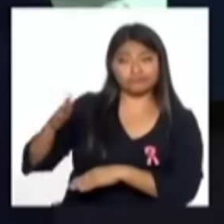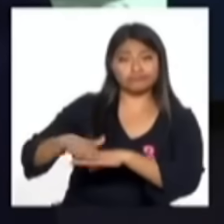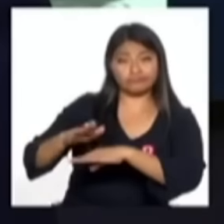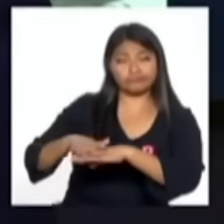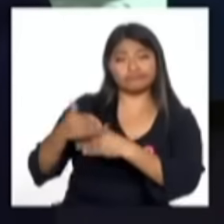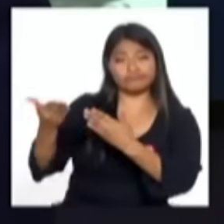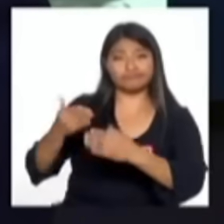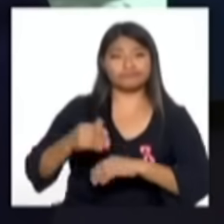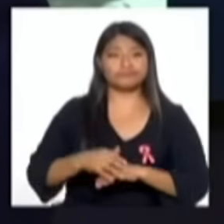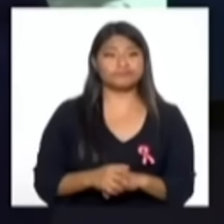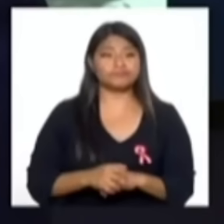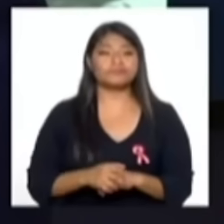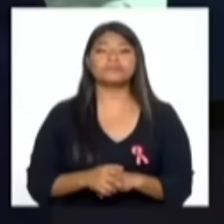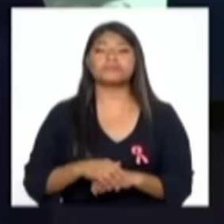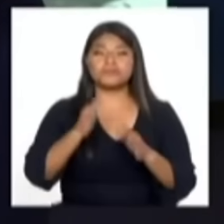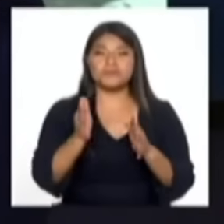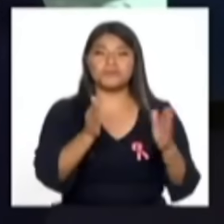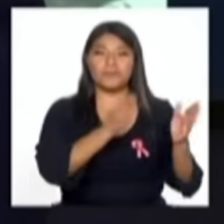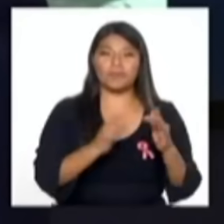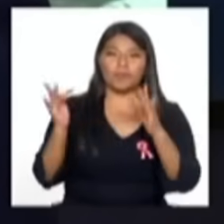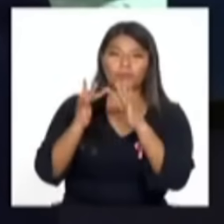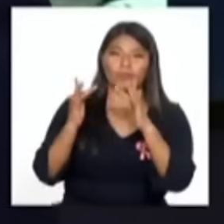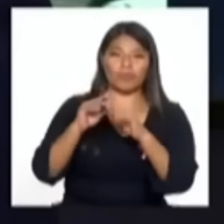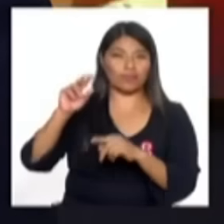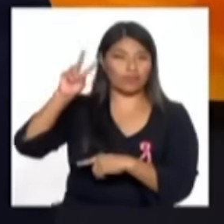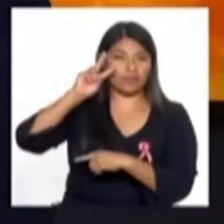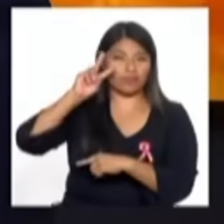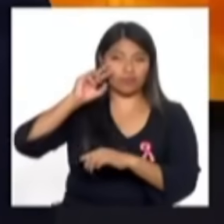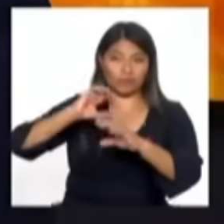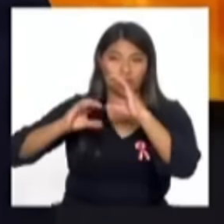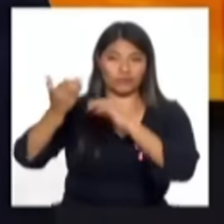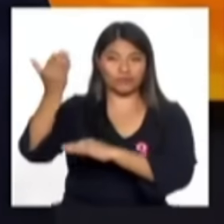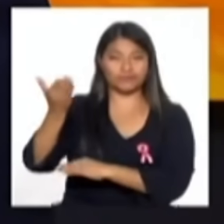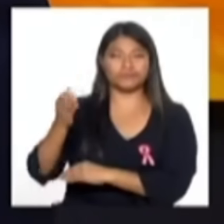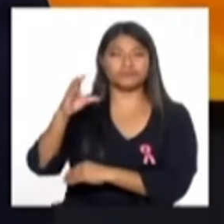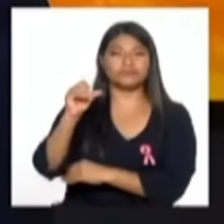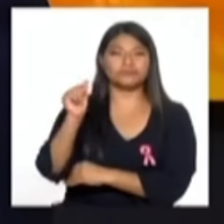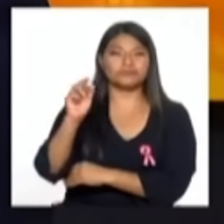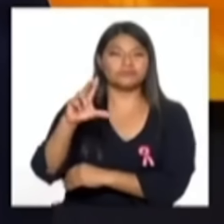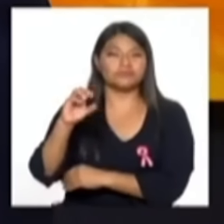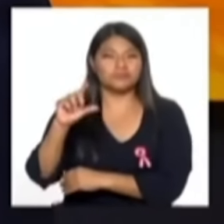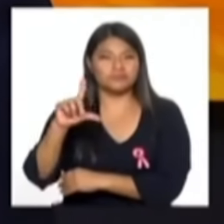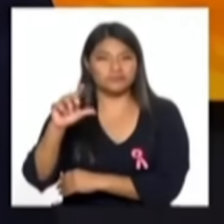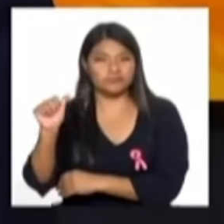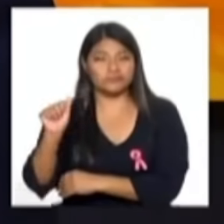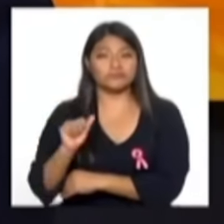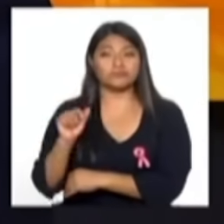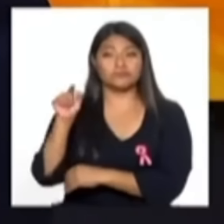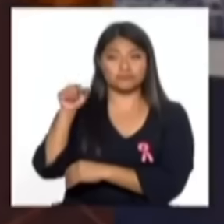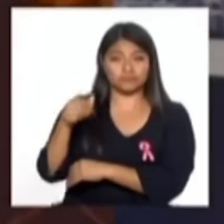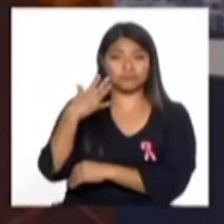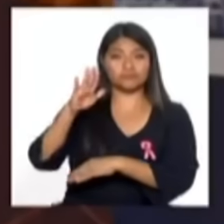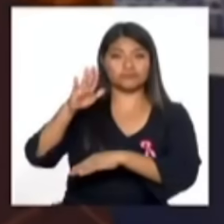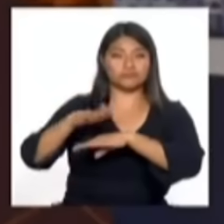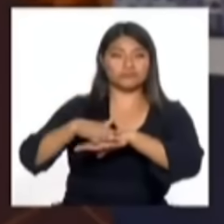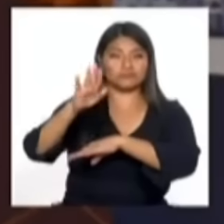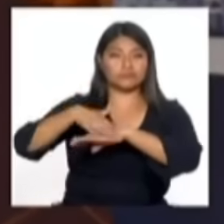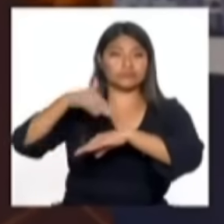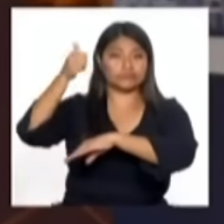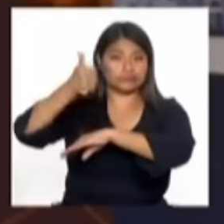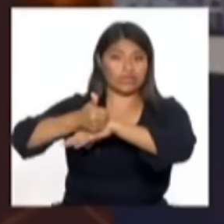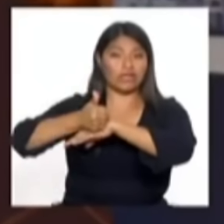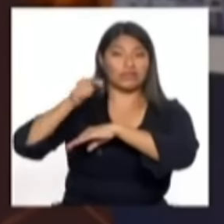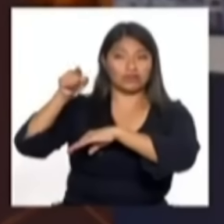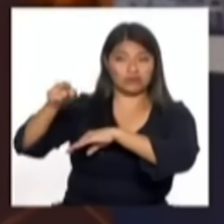Y con eso también nos vamos a comunicar nuevamente en vivo con nuestra compañera Carola Román. Ella ahora se encuentra en el distrito de Santa Anita porque,